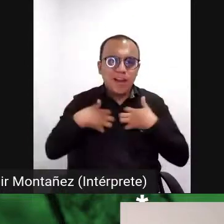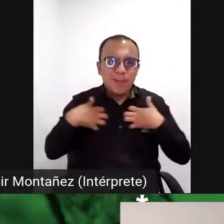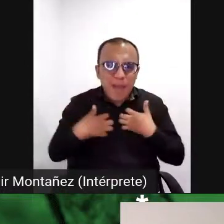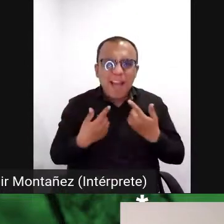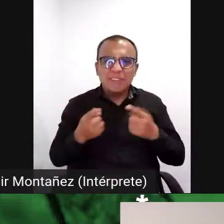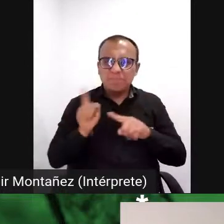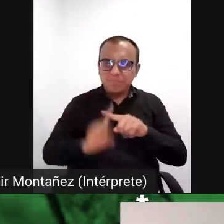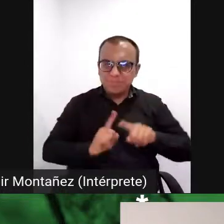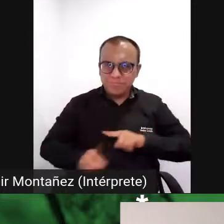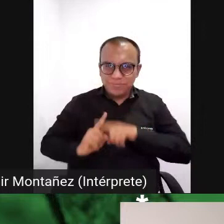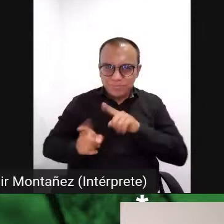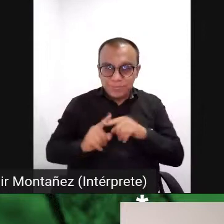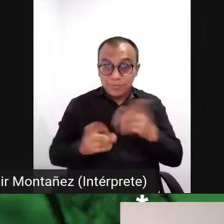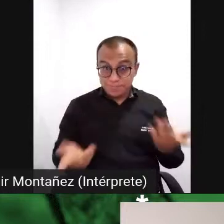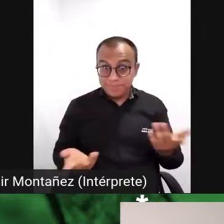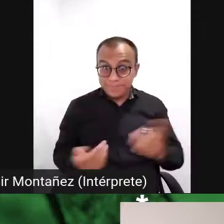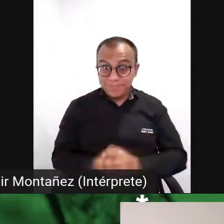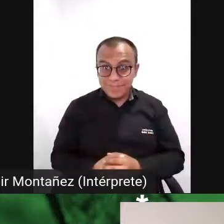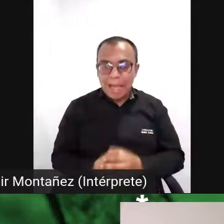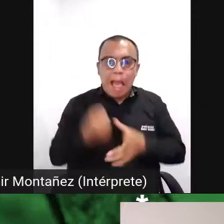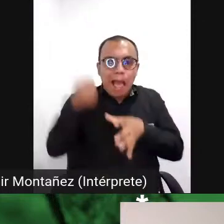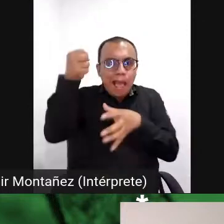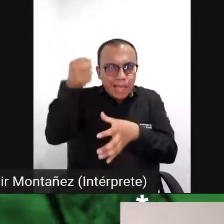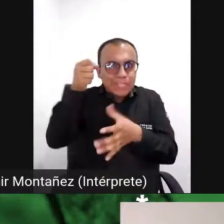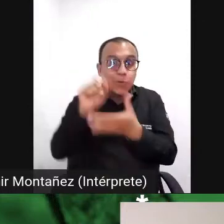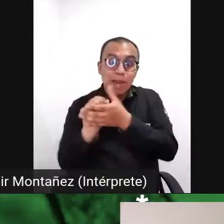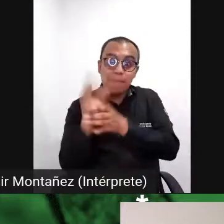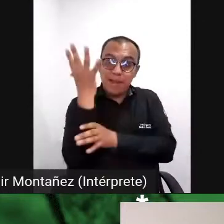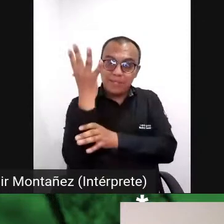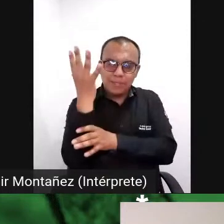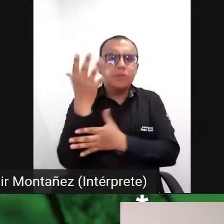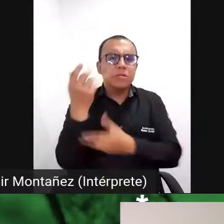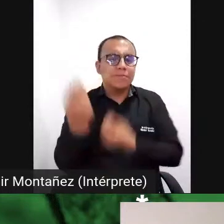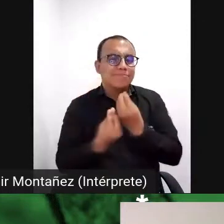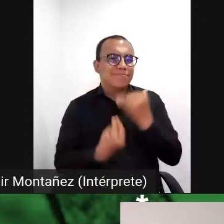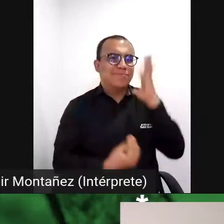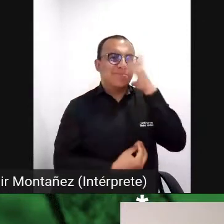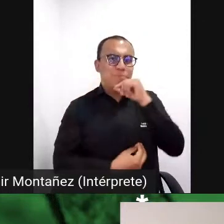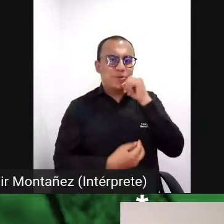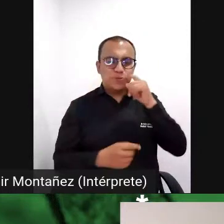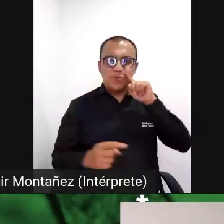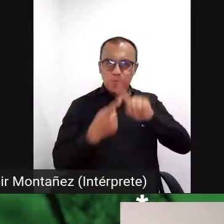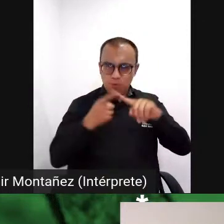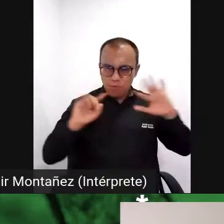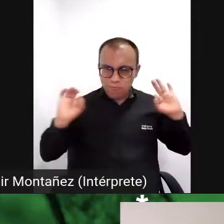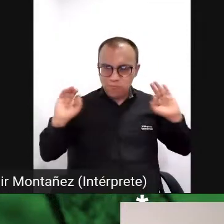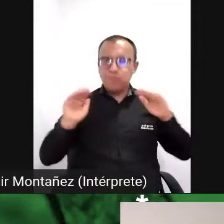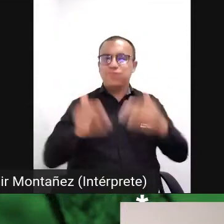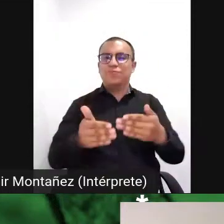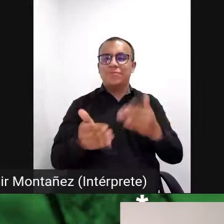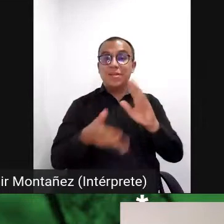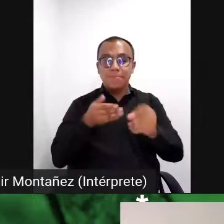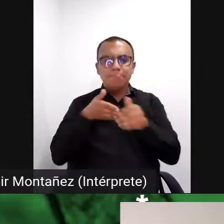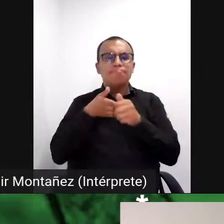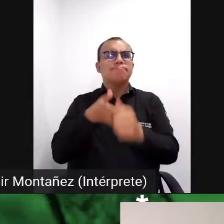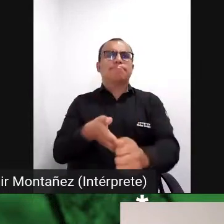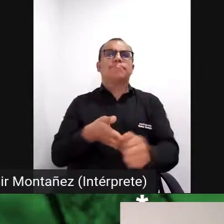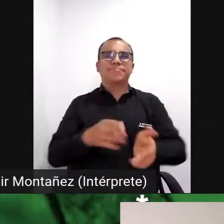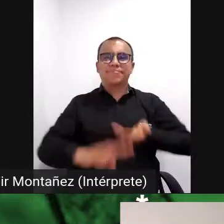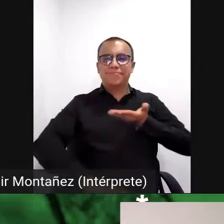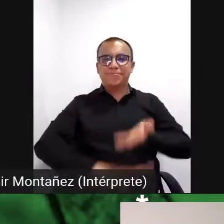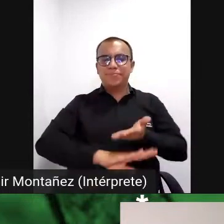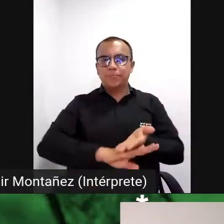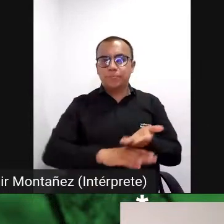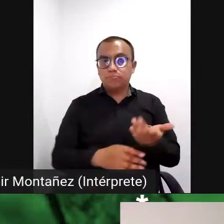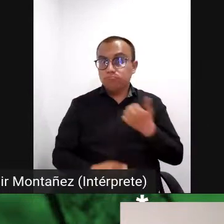o encuentro una polilla. Esa noción que me pareció muy bella fue como enfocamos el libro, y la guía tiene ese planteamiento, es decir, que uno